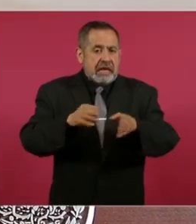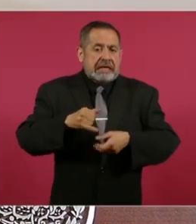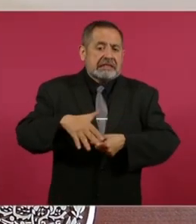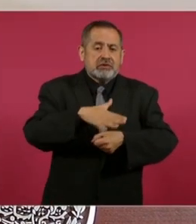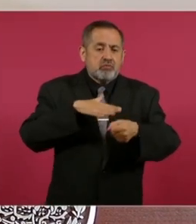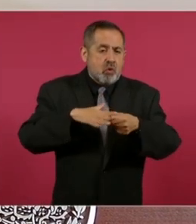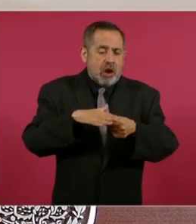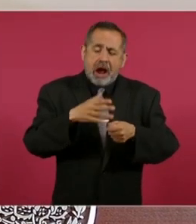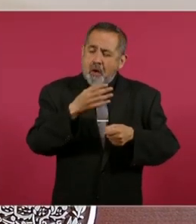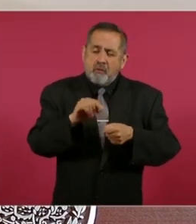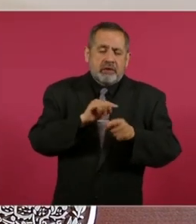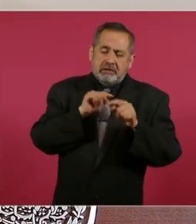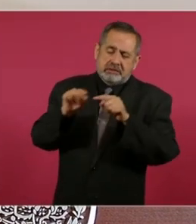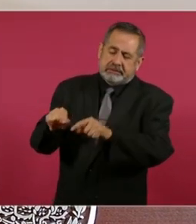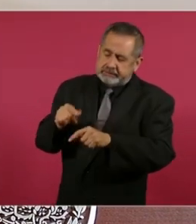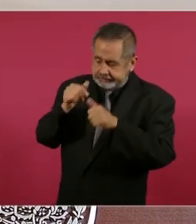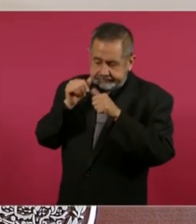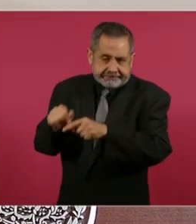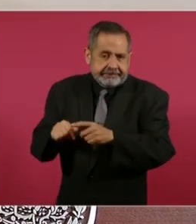Istmo.